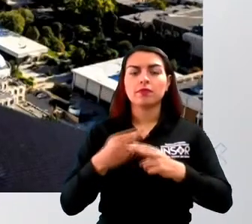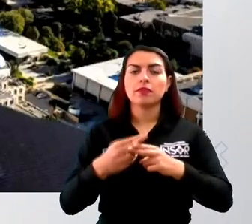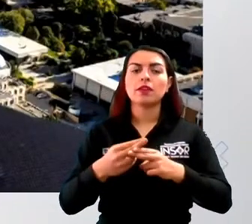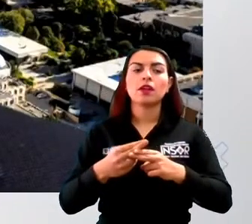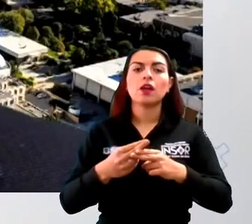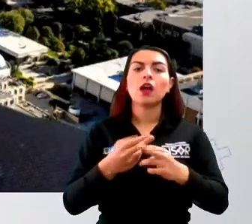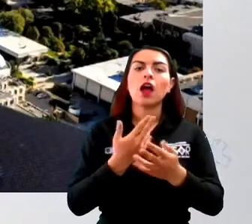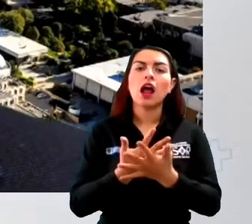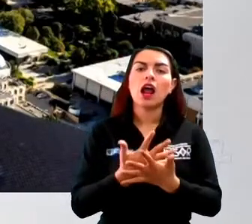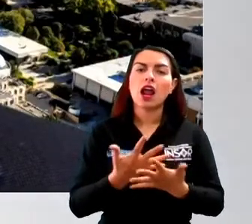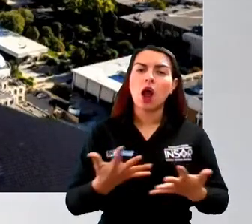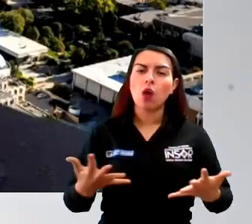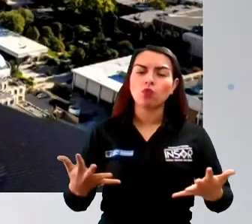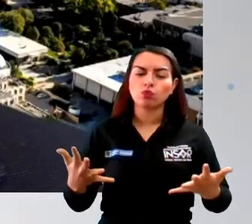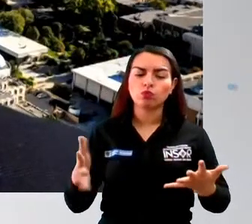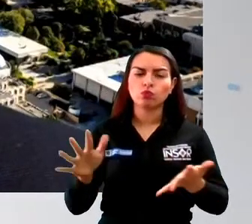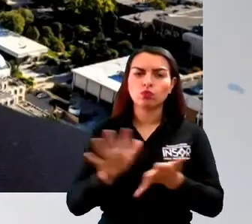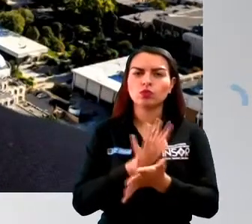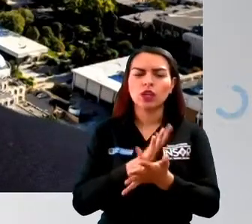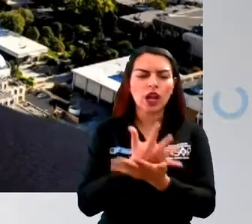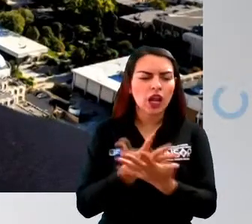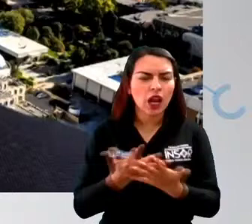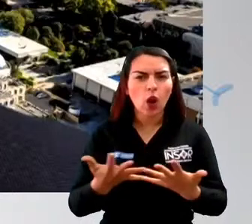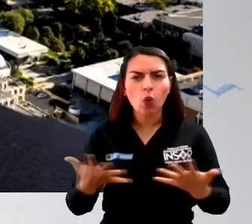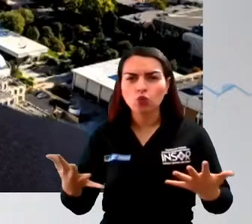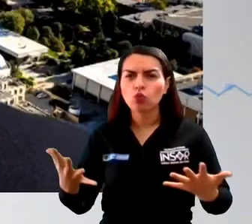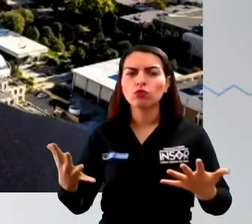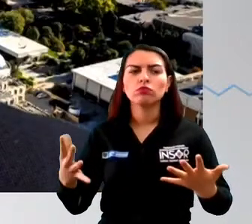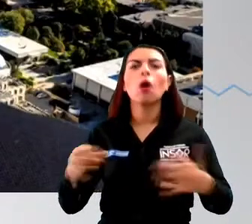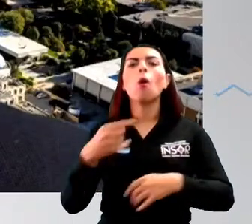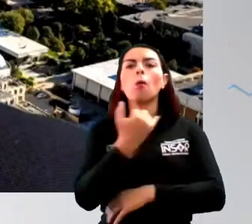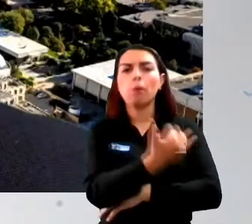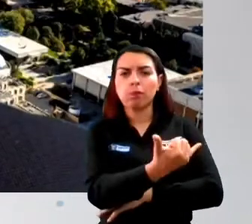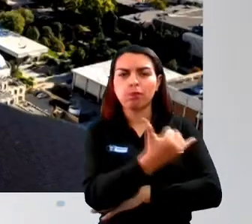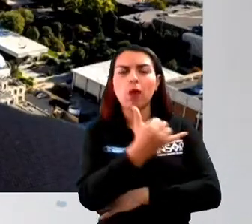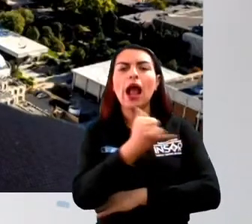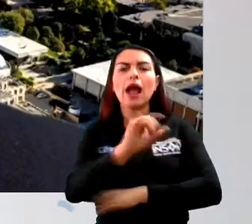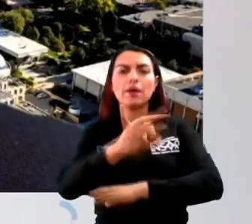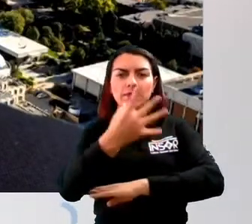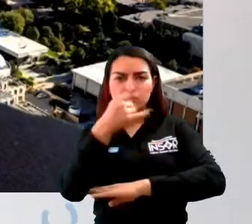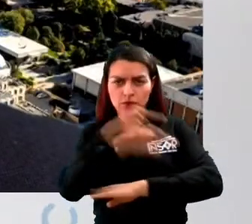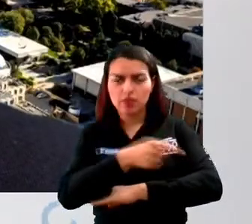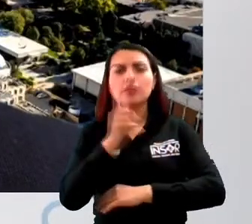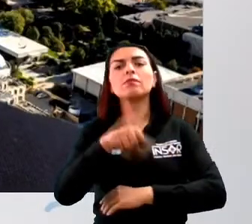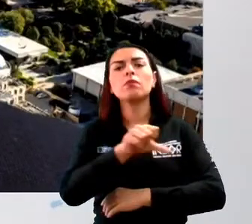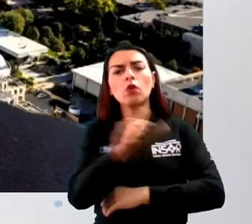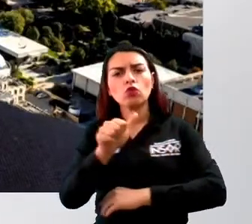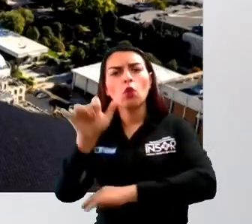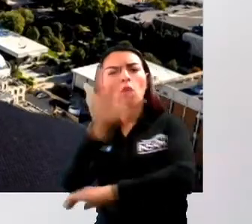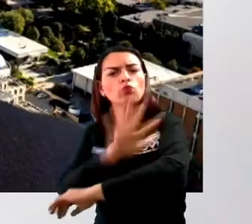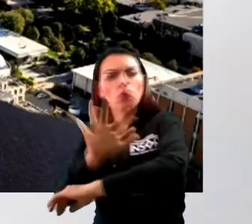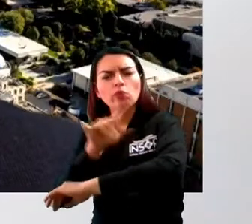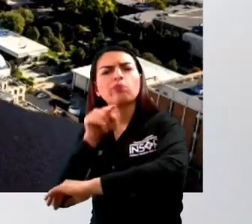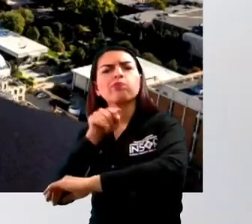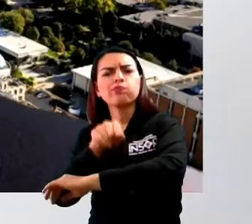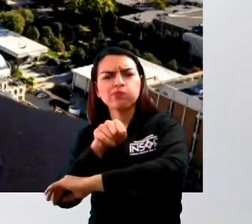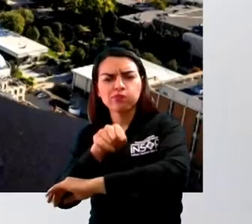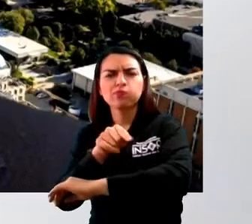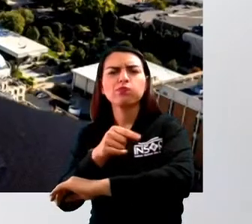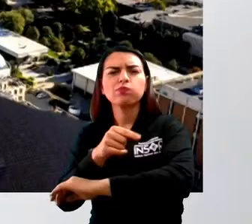el movimiento de recursos abiertos en línea. Así como hay unos softwares de recursos abiertos, como el software